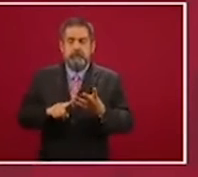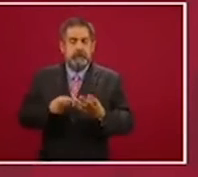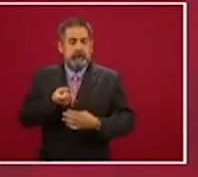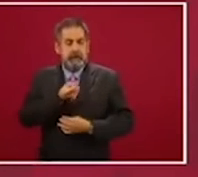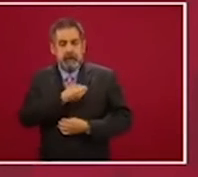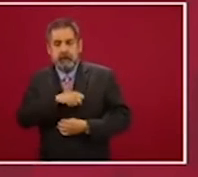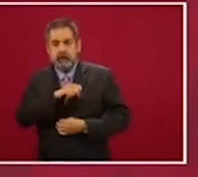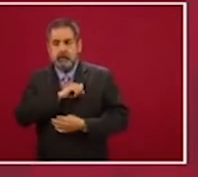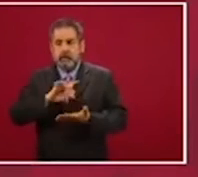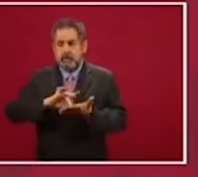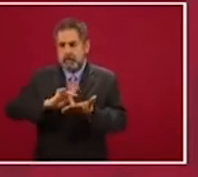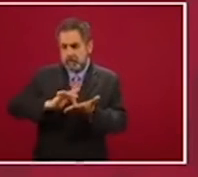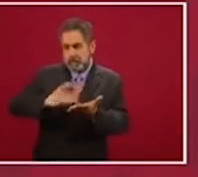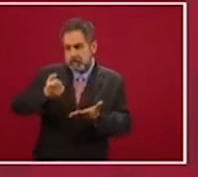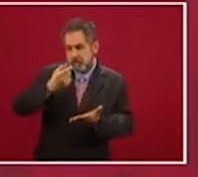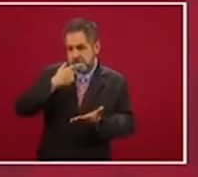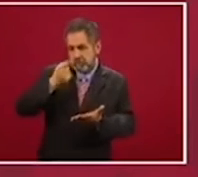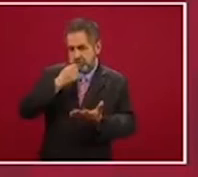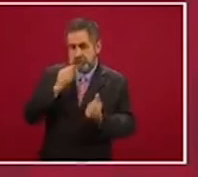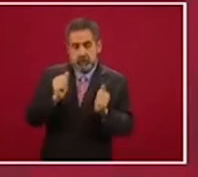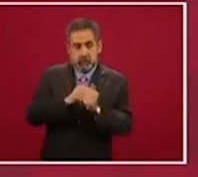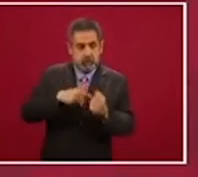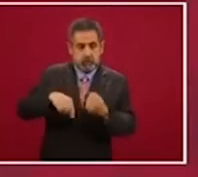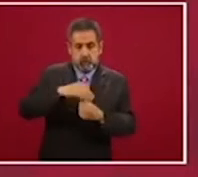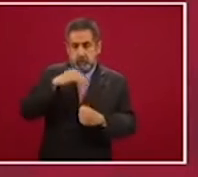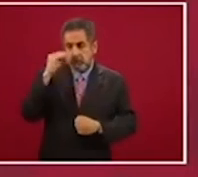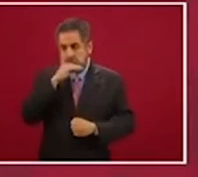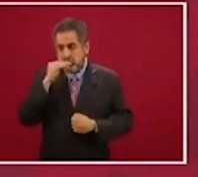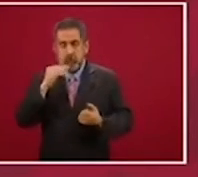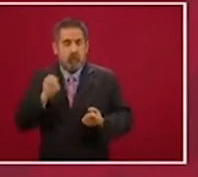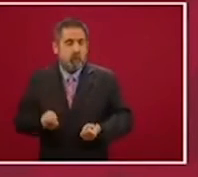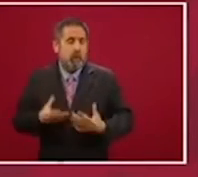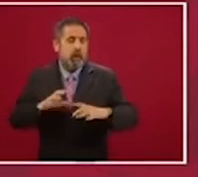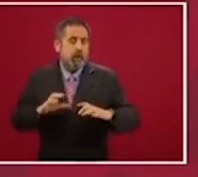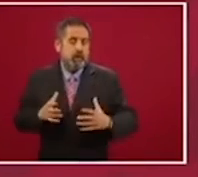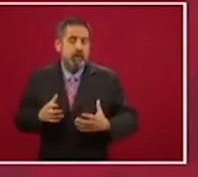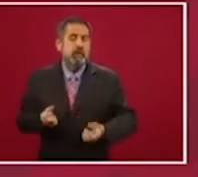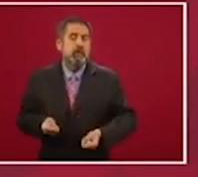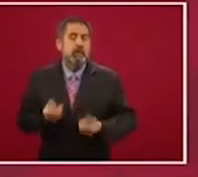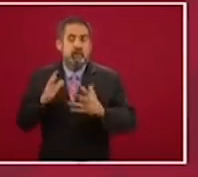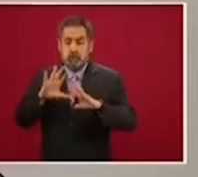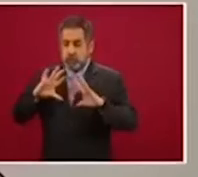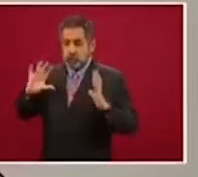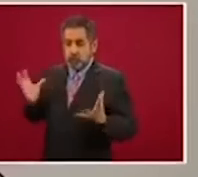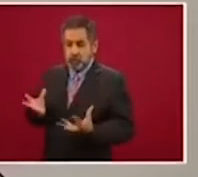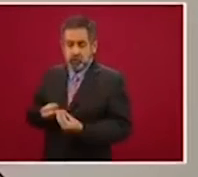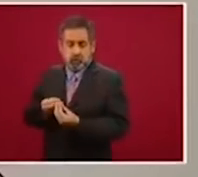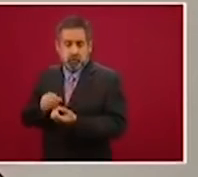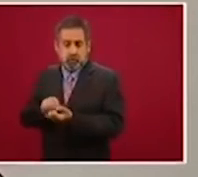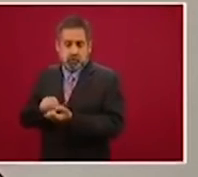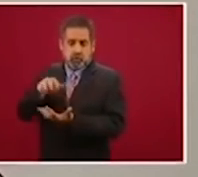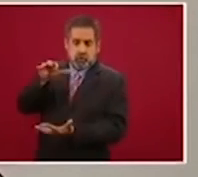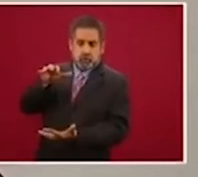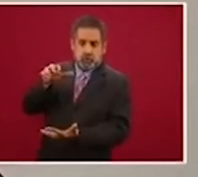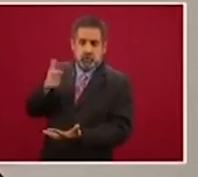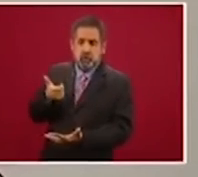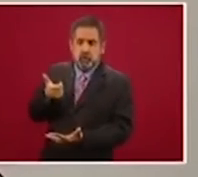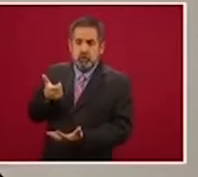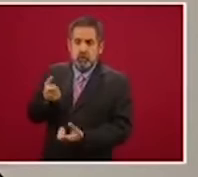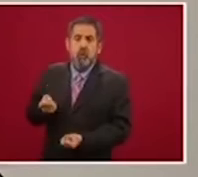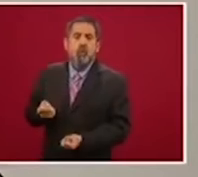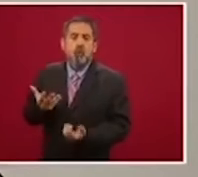gratuitos cuánto significa del presupuesto para qué